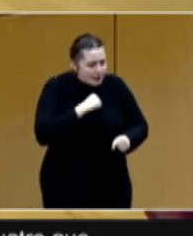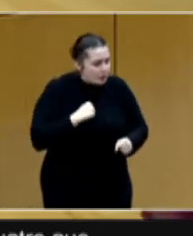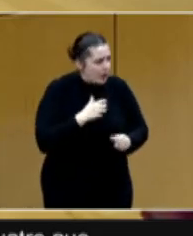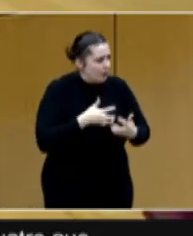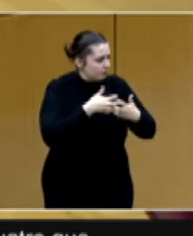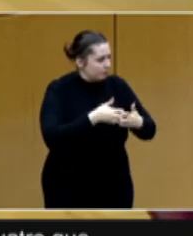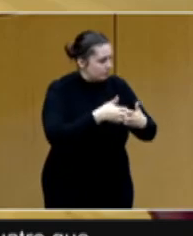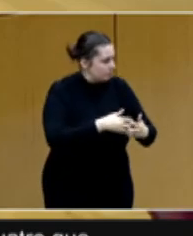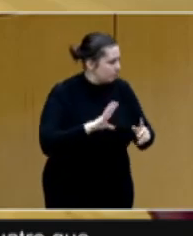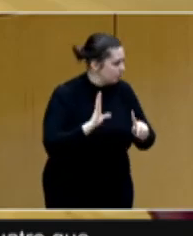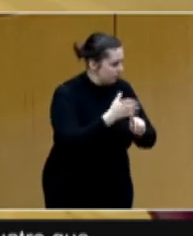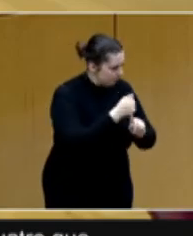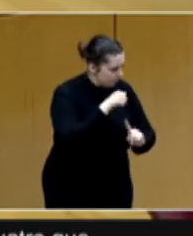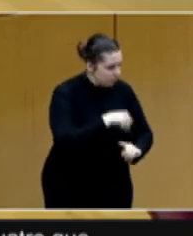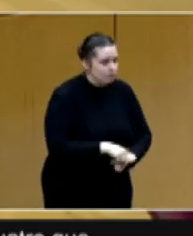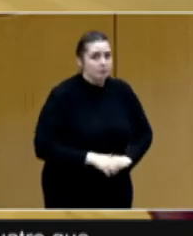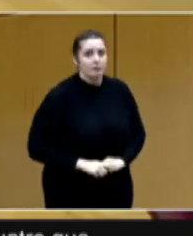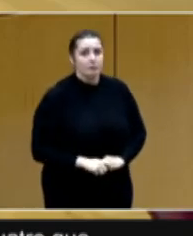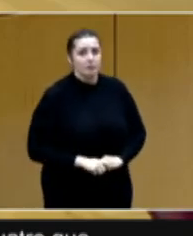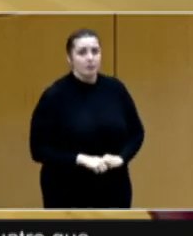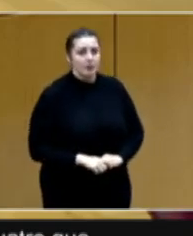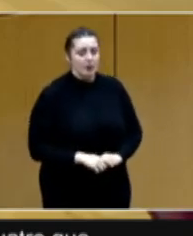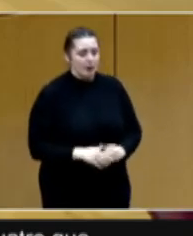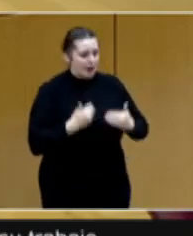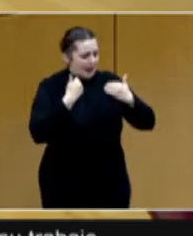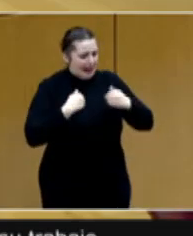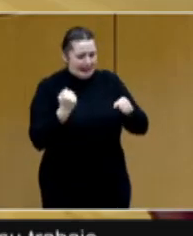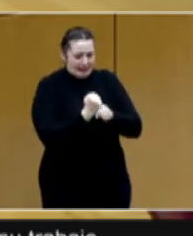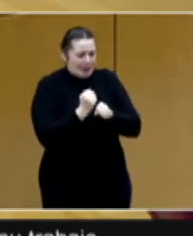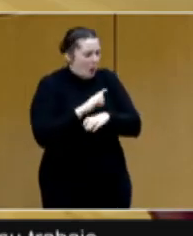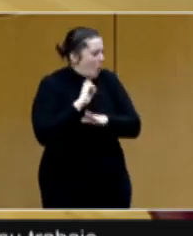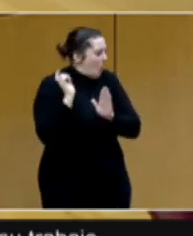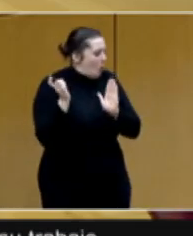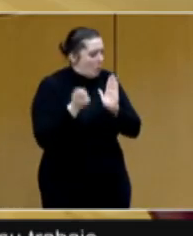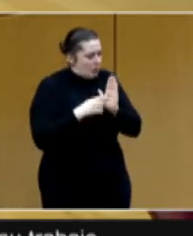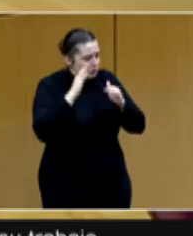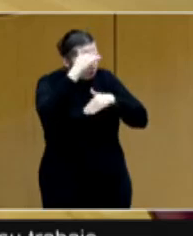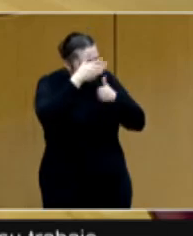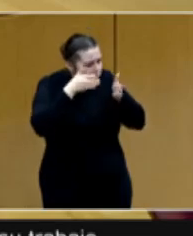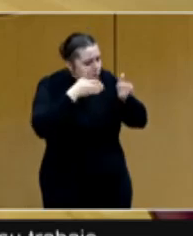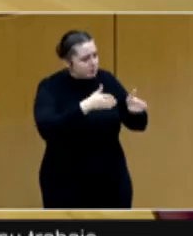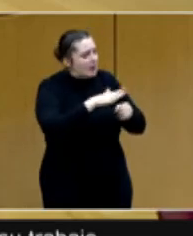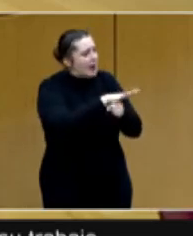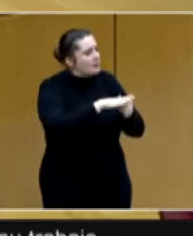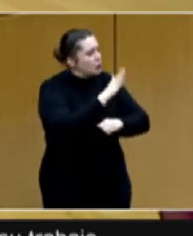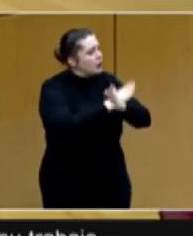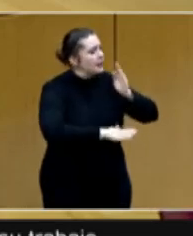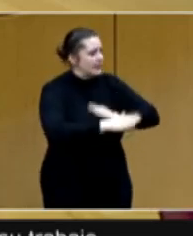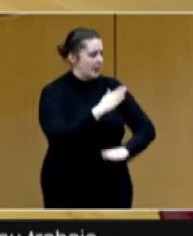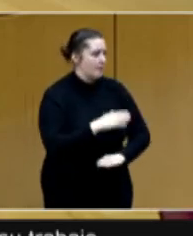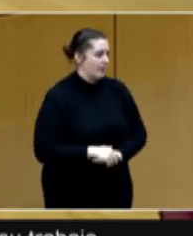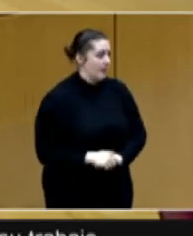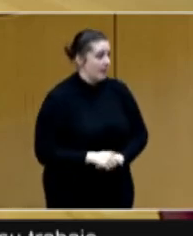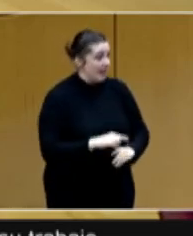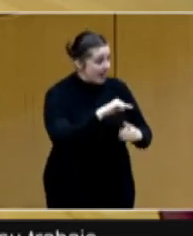materia y están entregados en cuerpo y alma al mundo de la discapacidad Y eso para